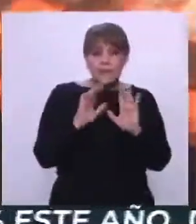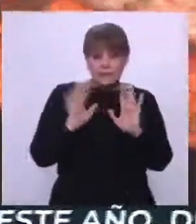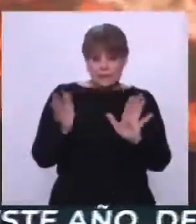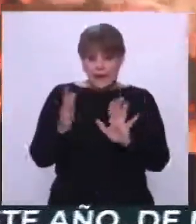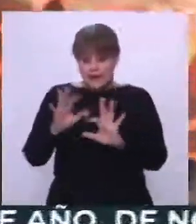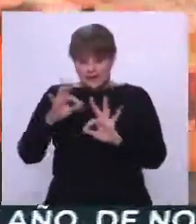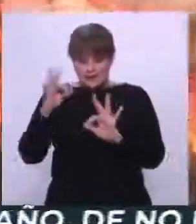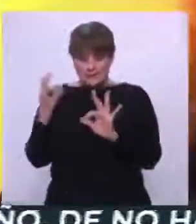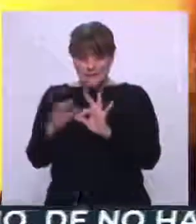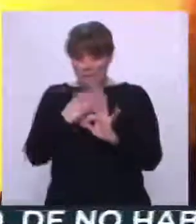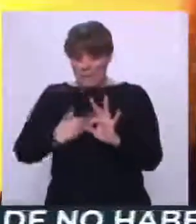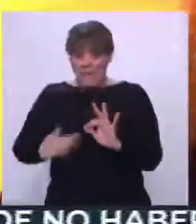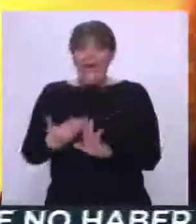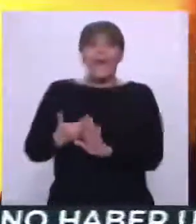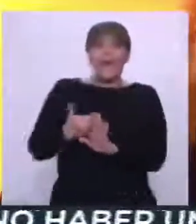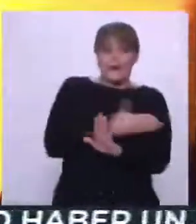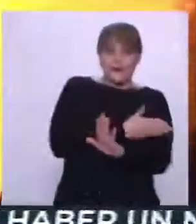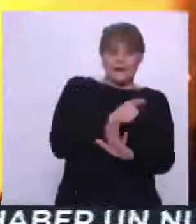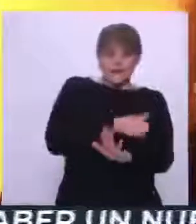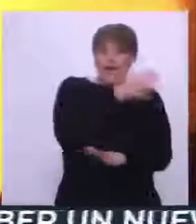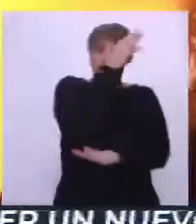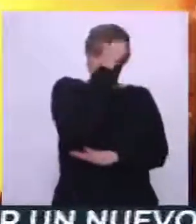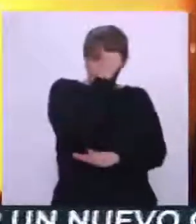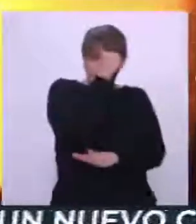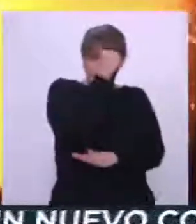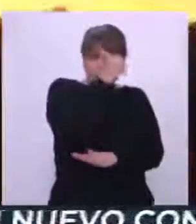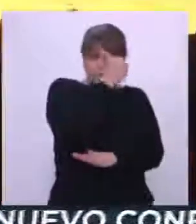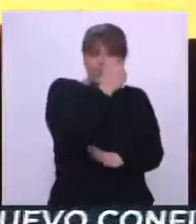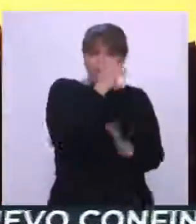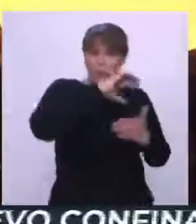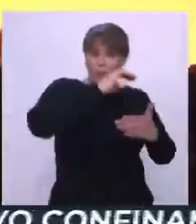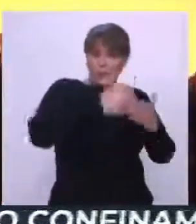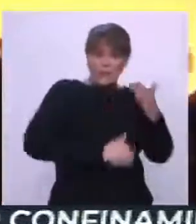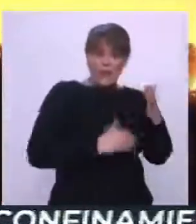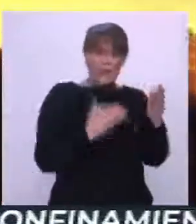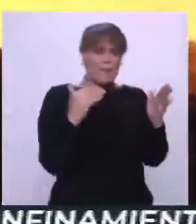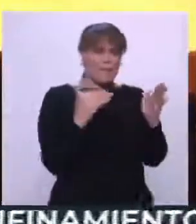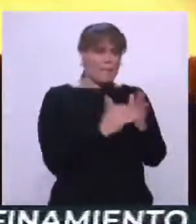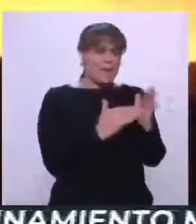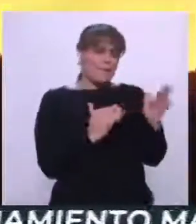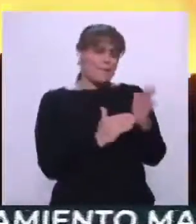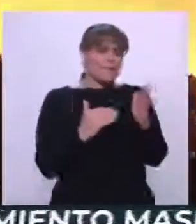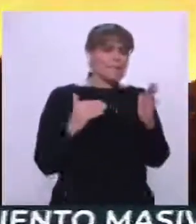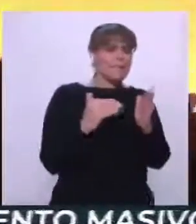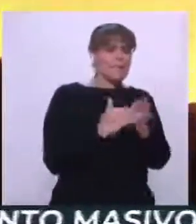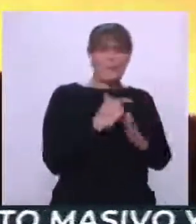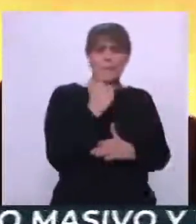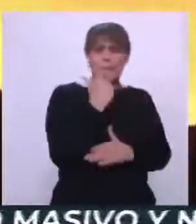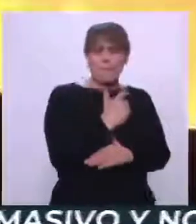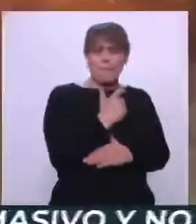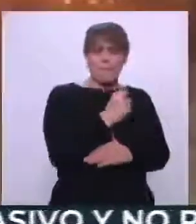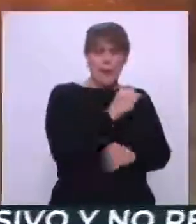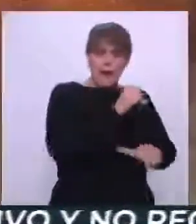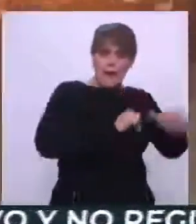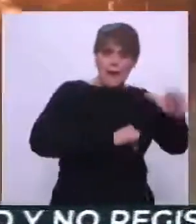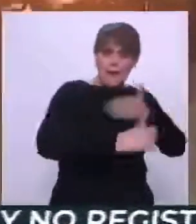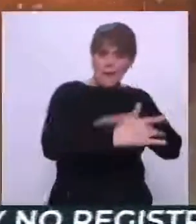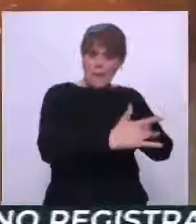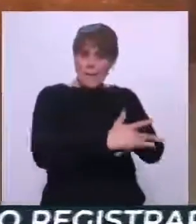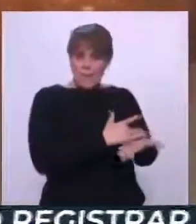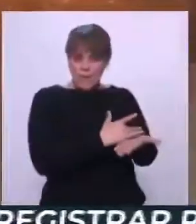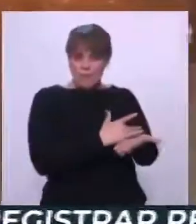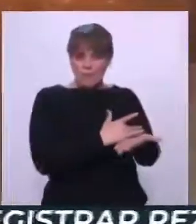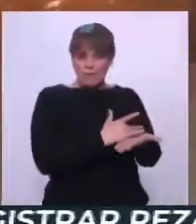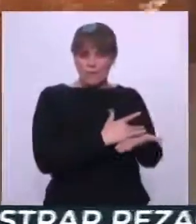poder, habían pactado millonarios, contratos de miles de millones de pesos a cambio de ayuda en